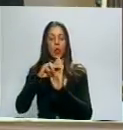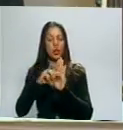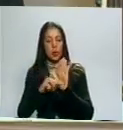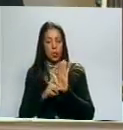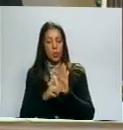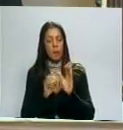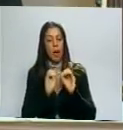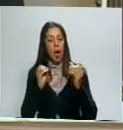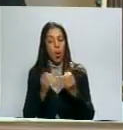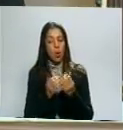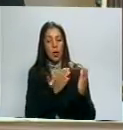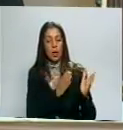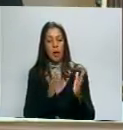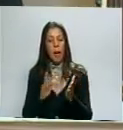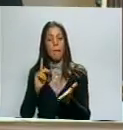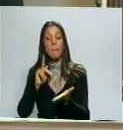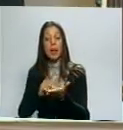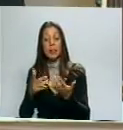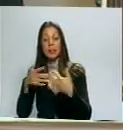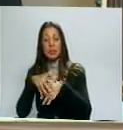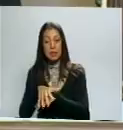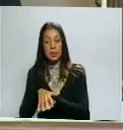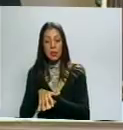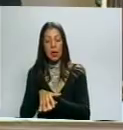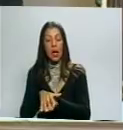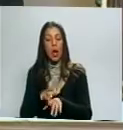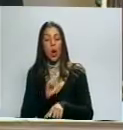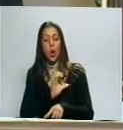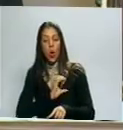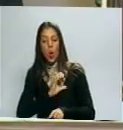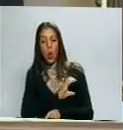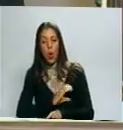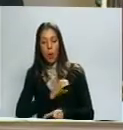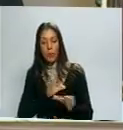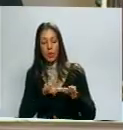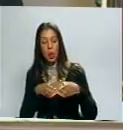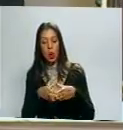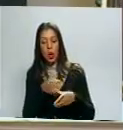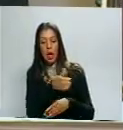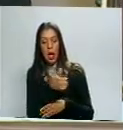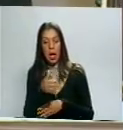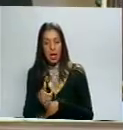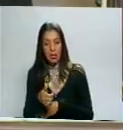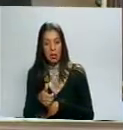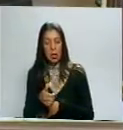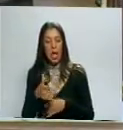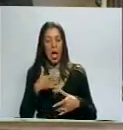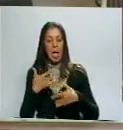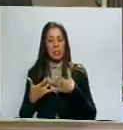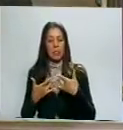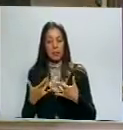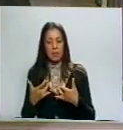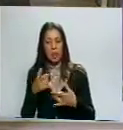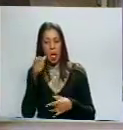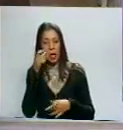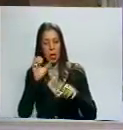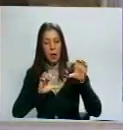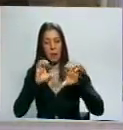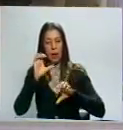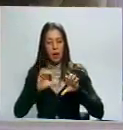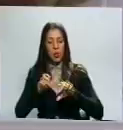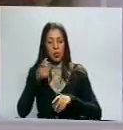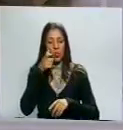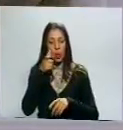organización, participación e integración del Comité Local de Abastecimiento y Producción en las actividades de evaluación, control